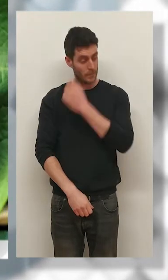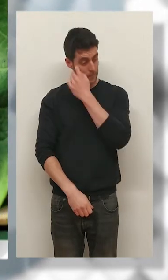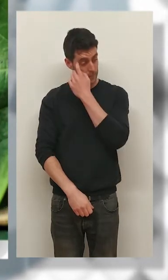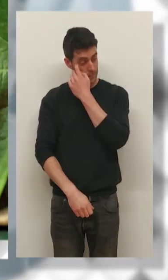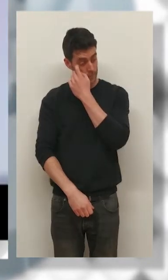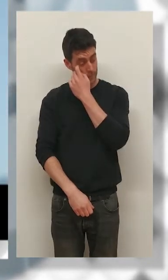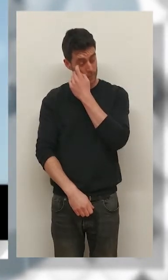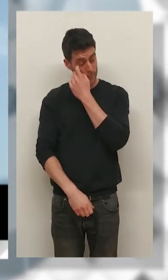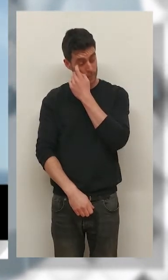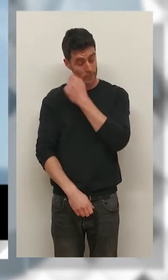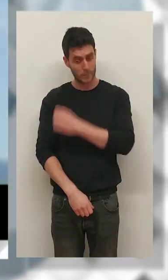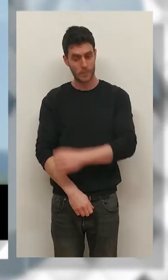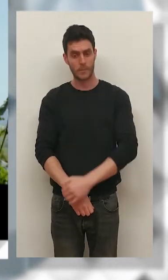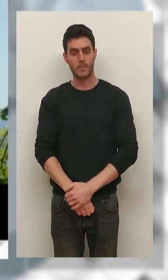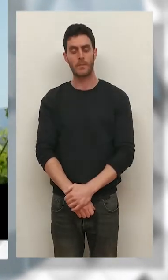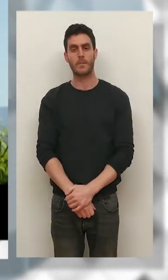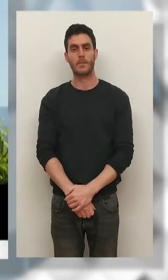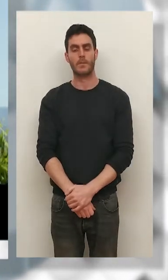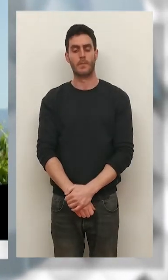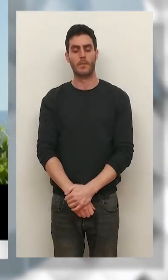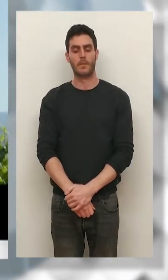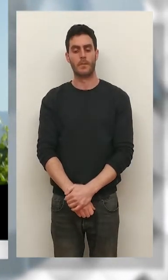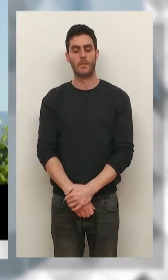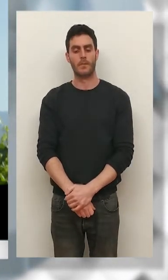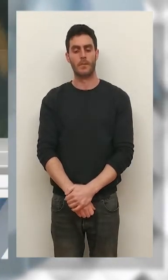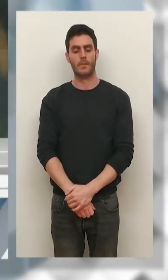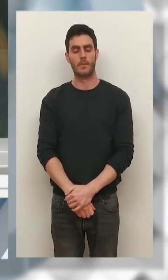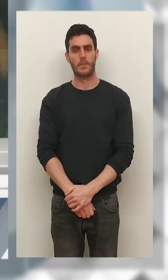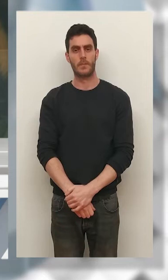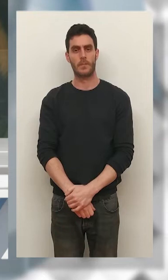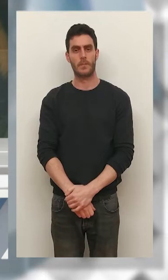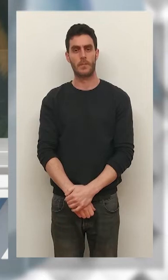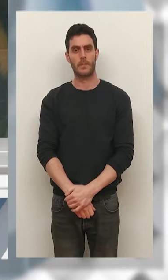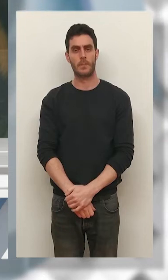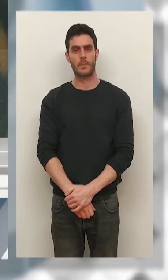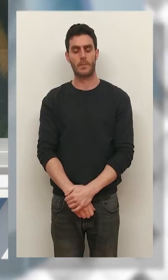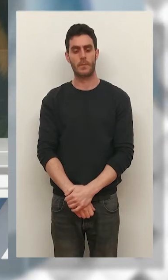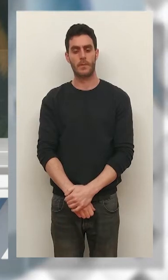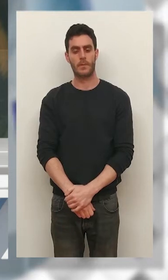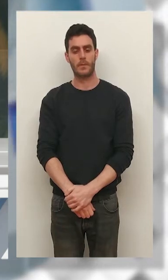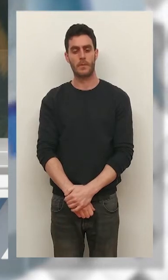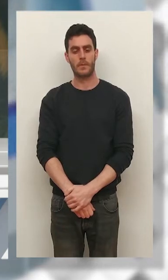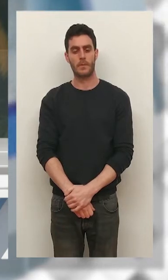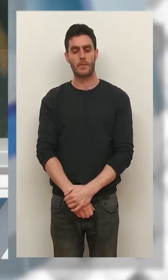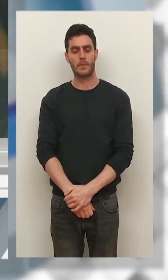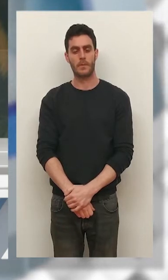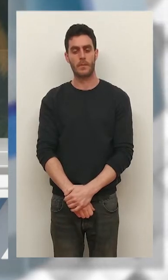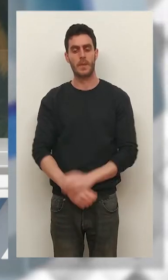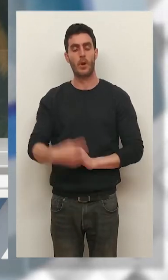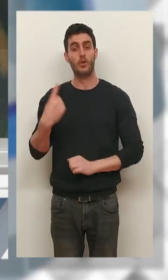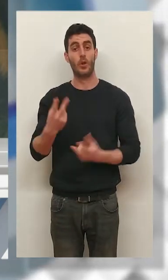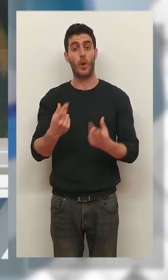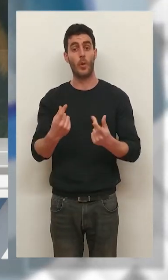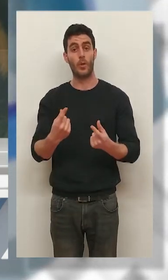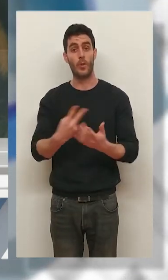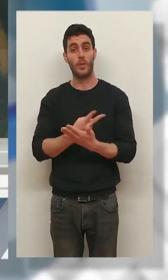agrario que garantice tu tranquilidad. Agroseguro. Trabaja sobre seguro. Solo en Logroño hay 17.500